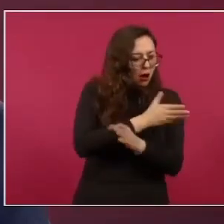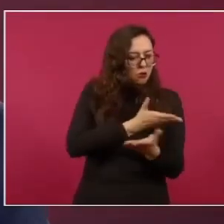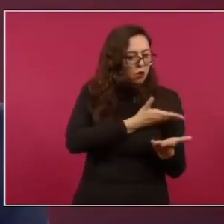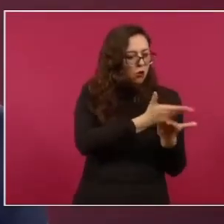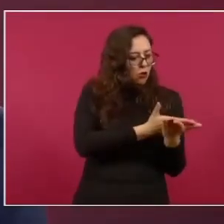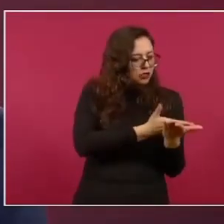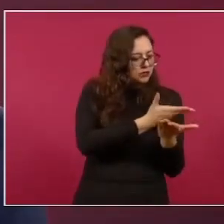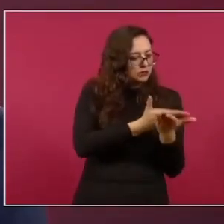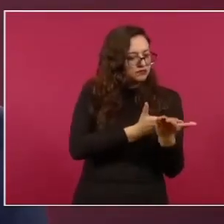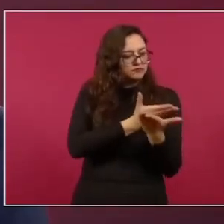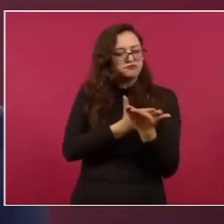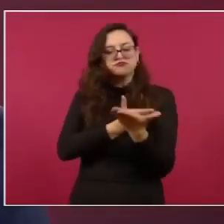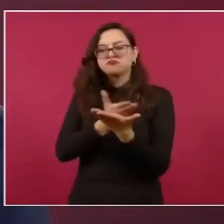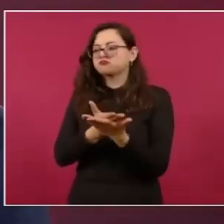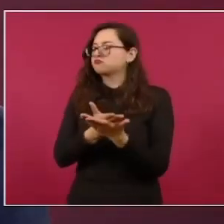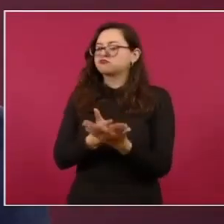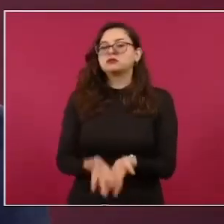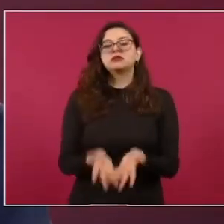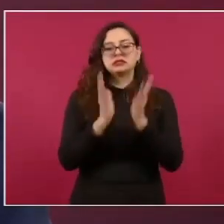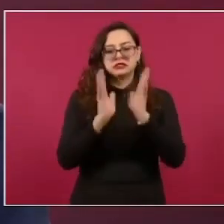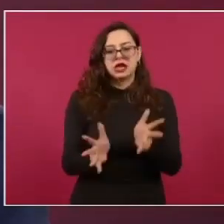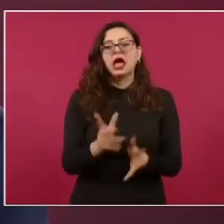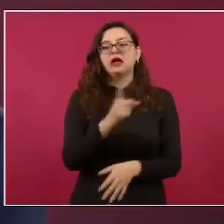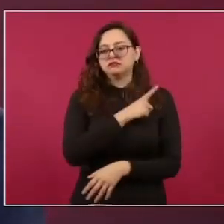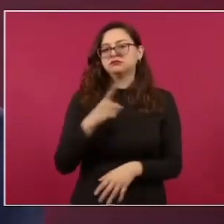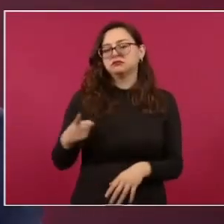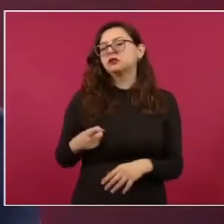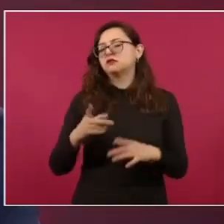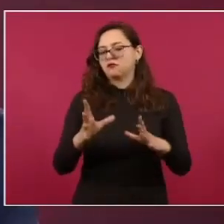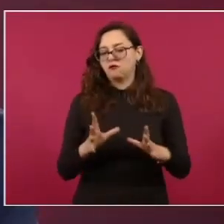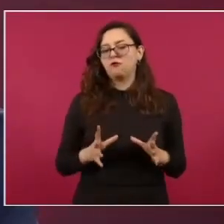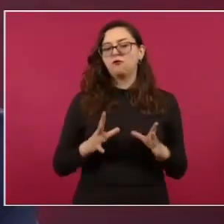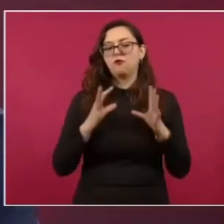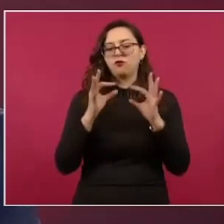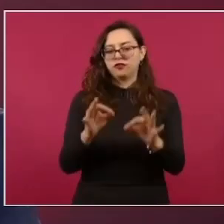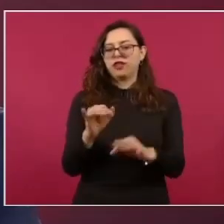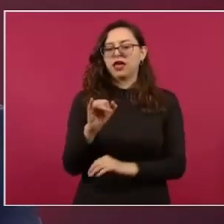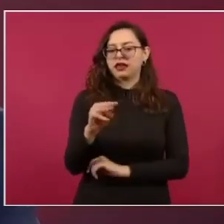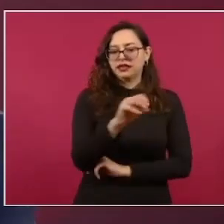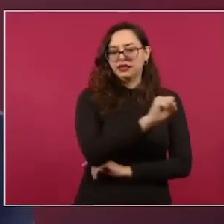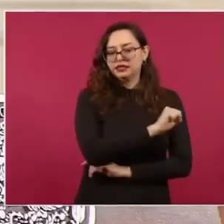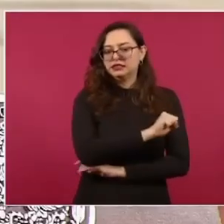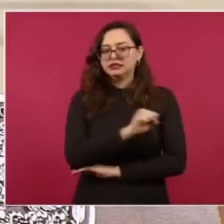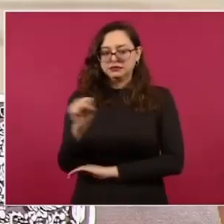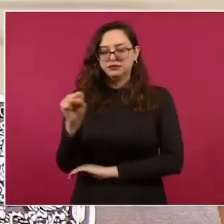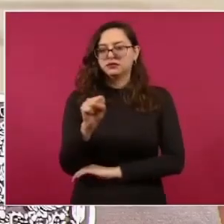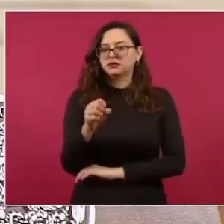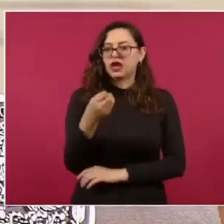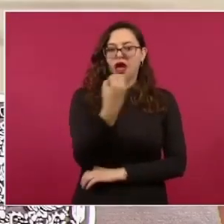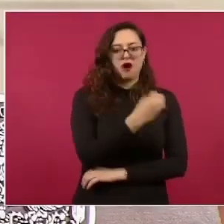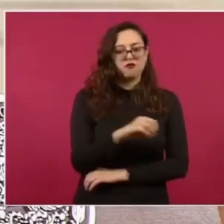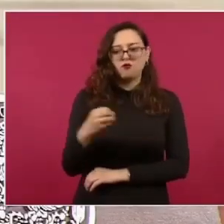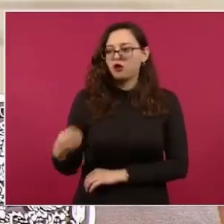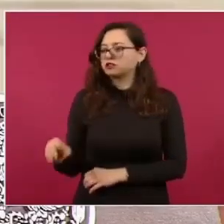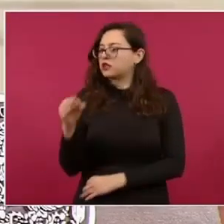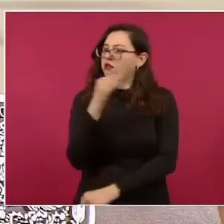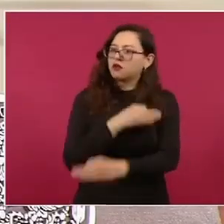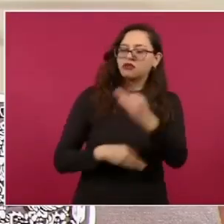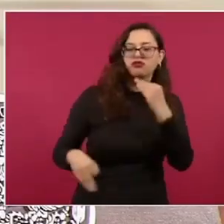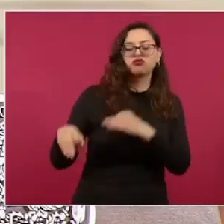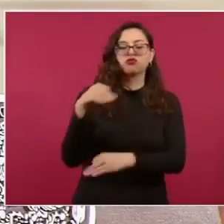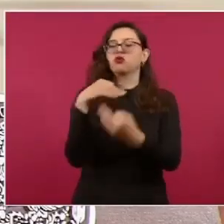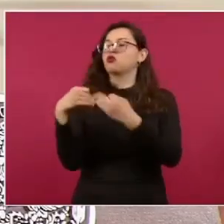se vislumbra una institución como la que hoy conmemoramos, un seguro social único y obligatorio que prevendría